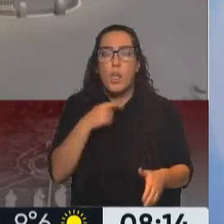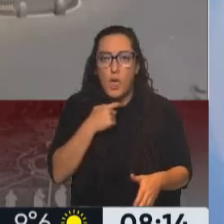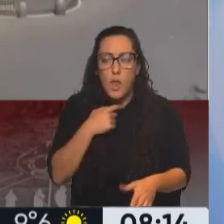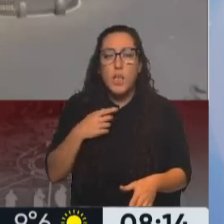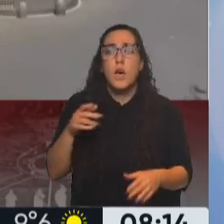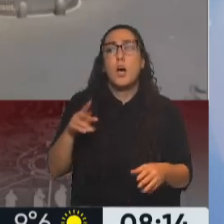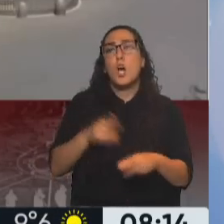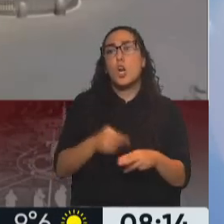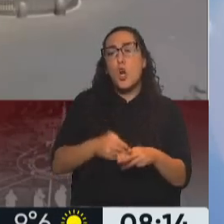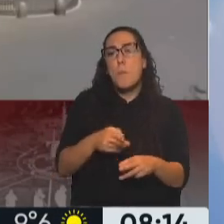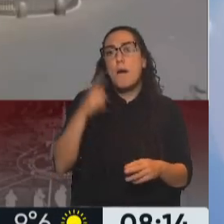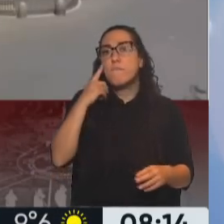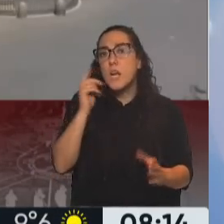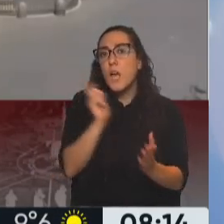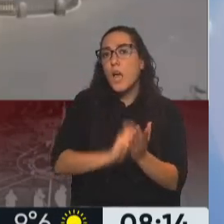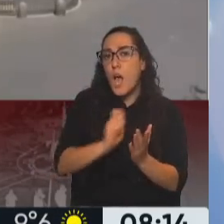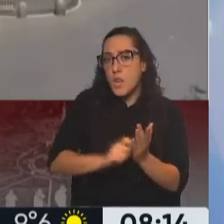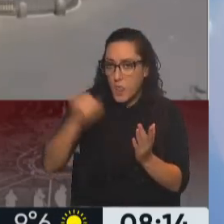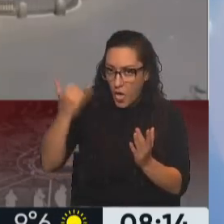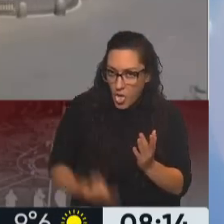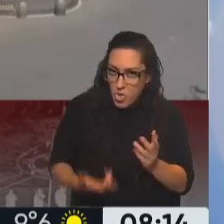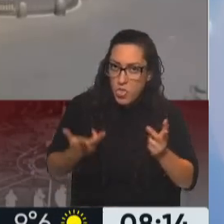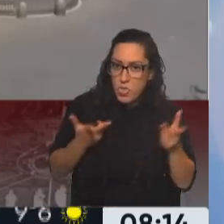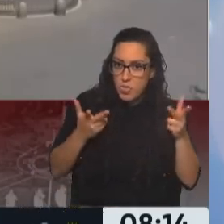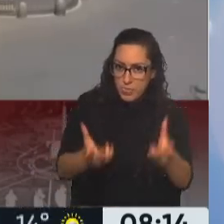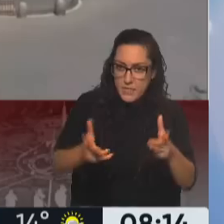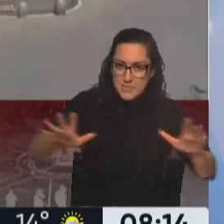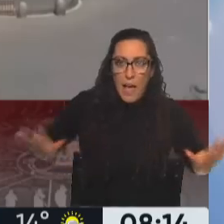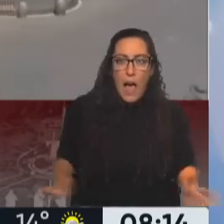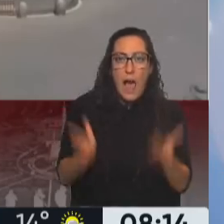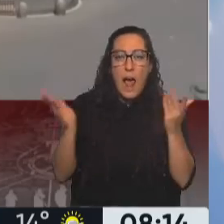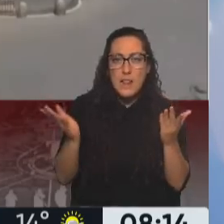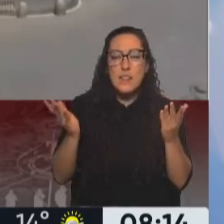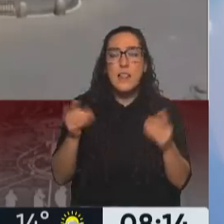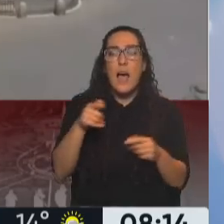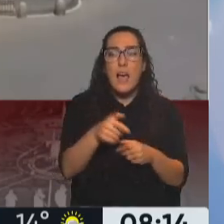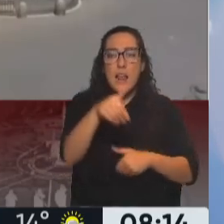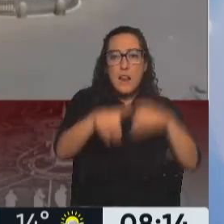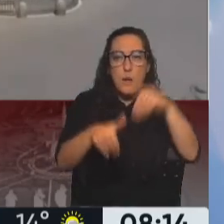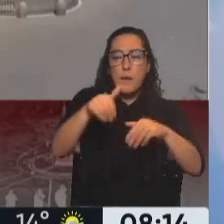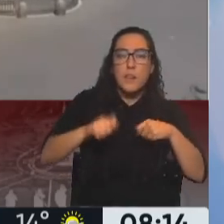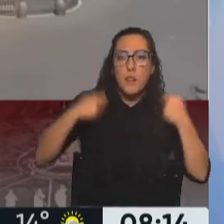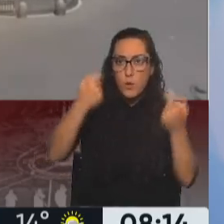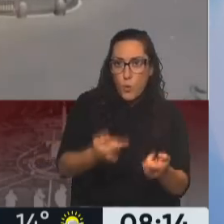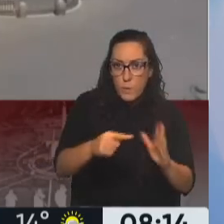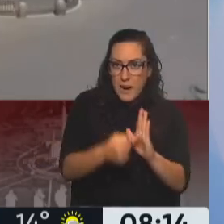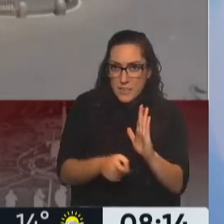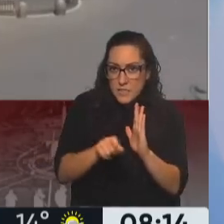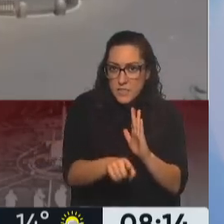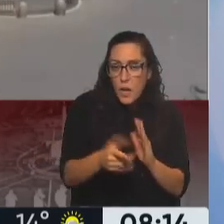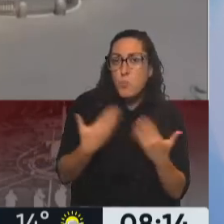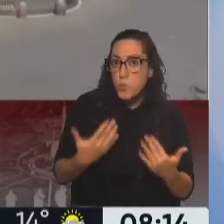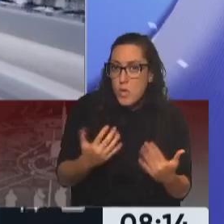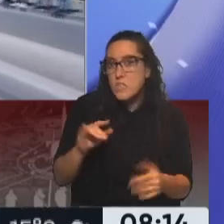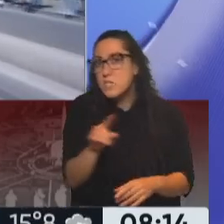si habrá alguna carta que realmente diga que le ha devuelto los atributos cardenalicios, que hasta ahora no